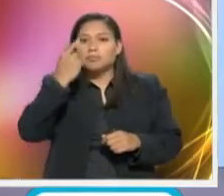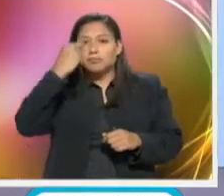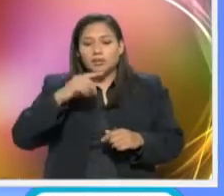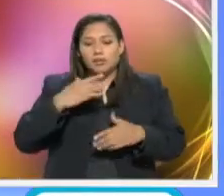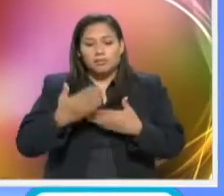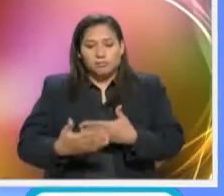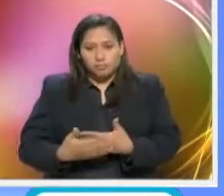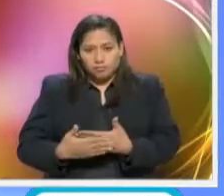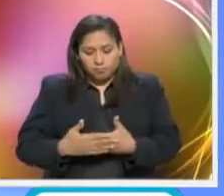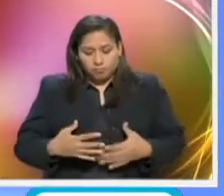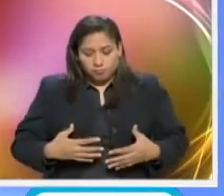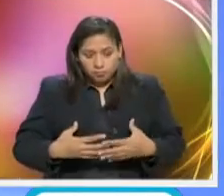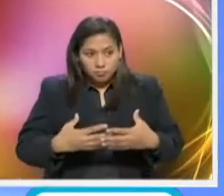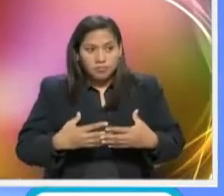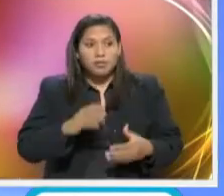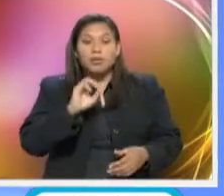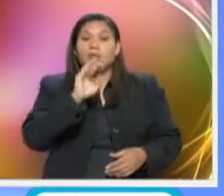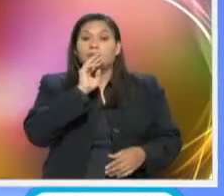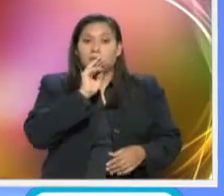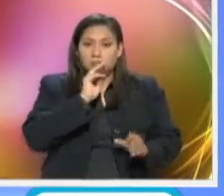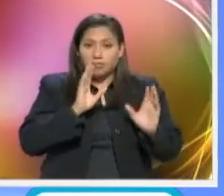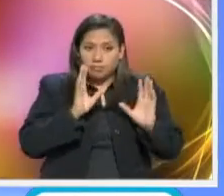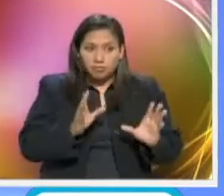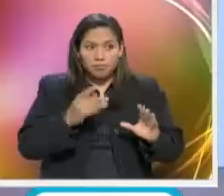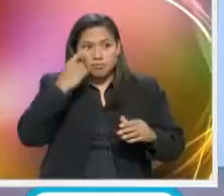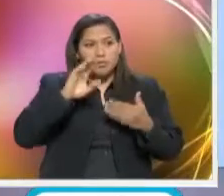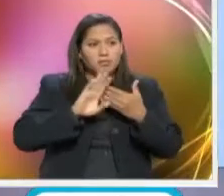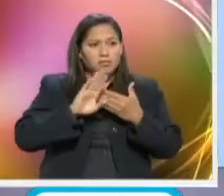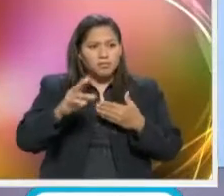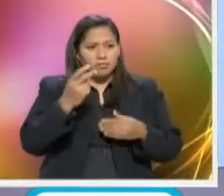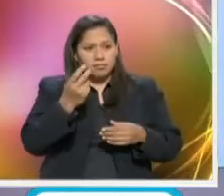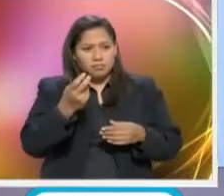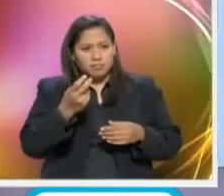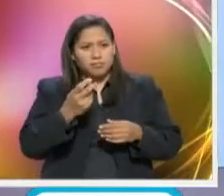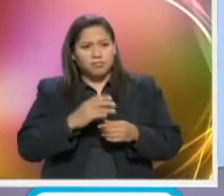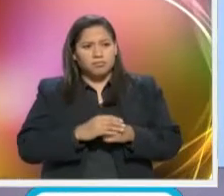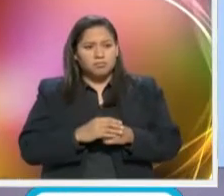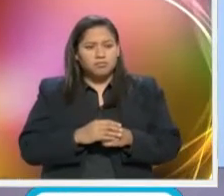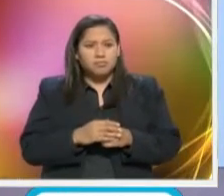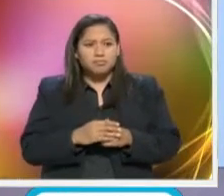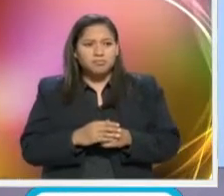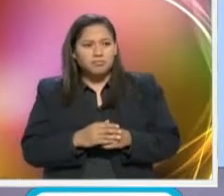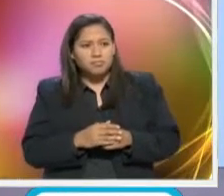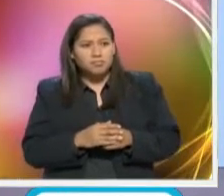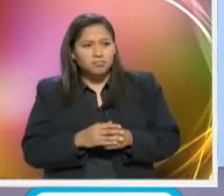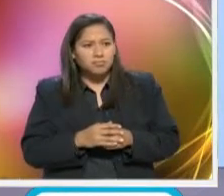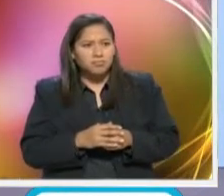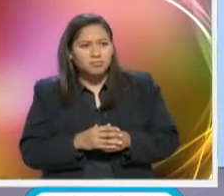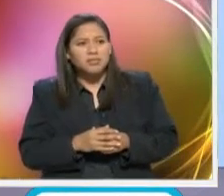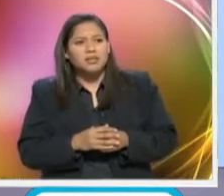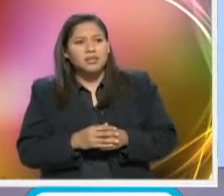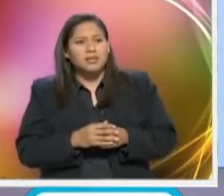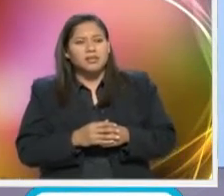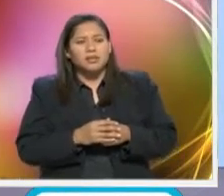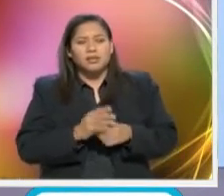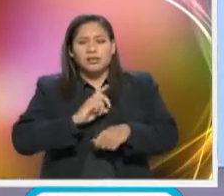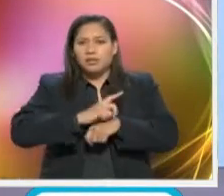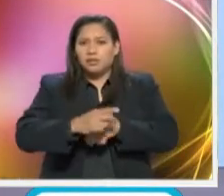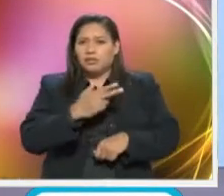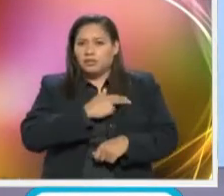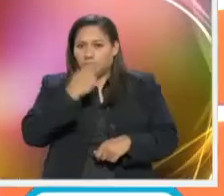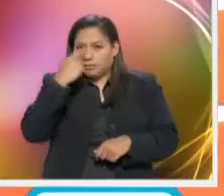madres que están embarazadas para evitar este tipo de daños, de lesiones para un